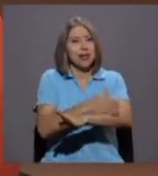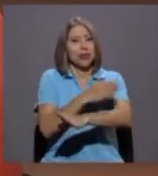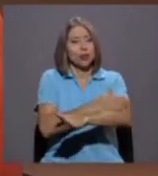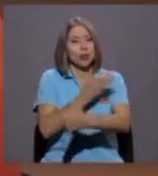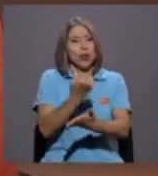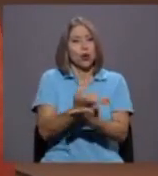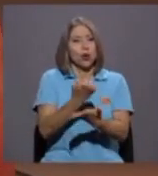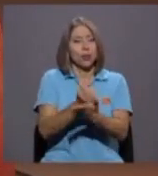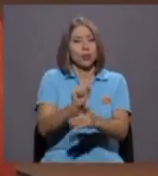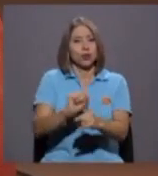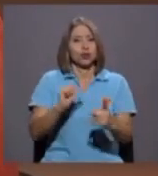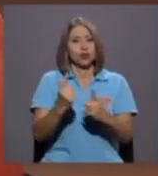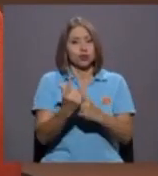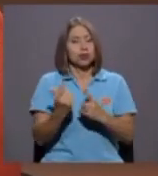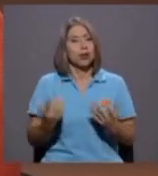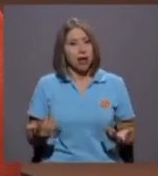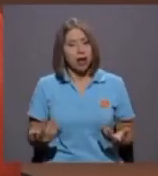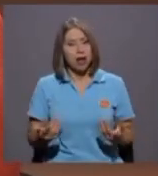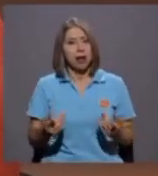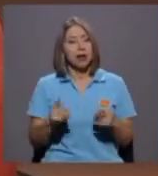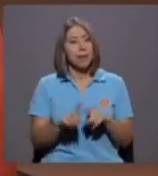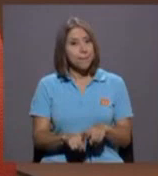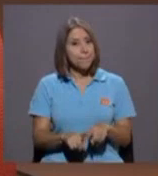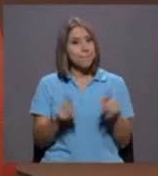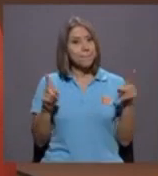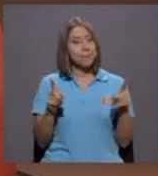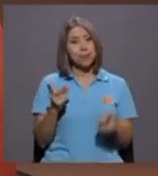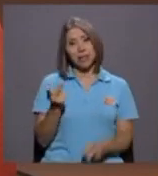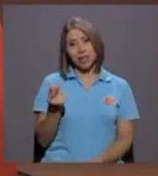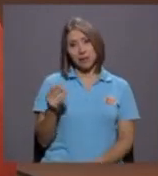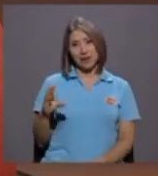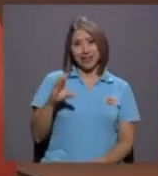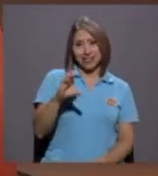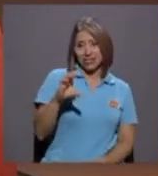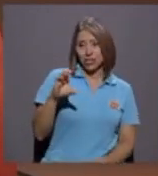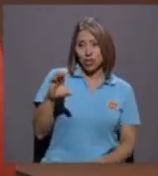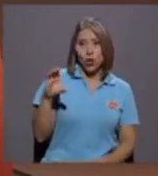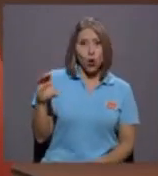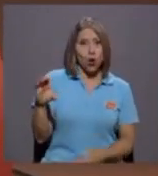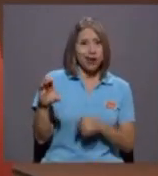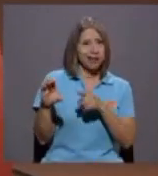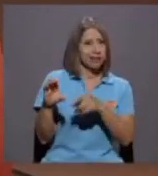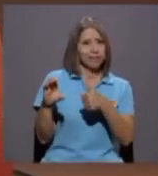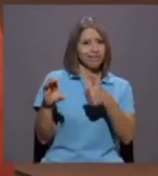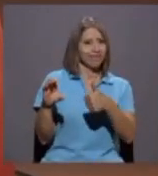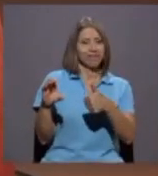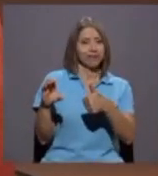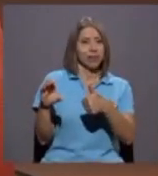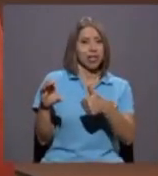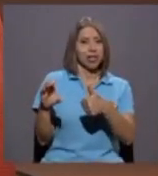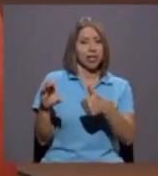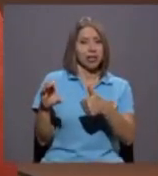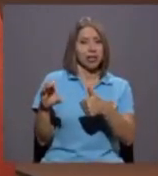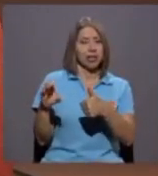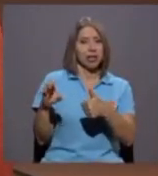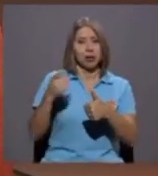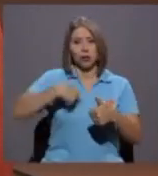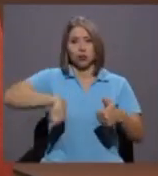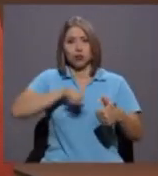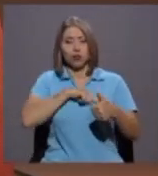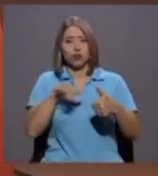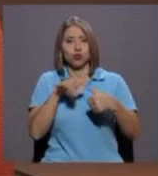Sin embargo, la inversión que estamos haciendo no es eficiente, es decir, no estamos como